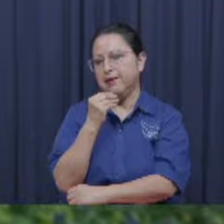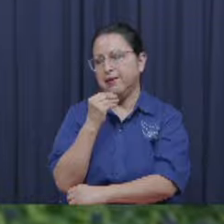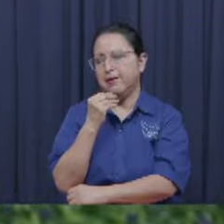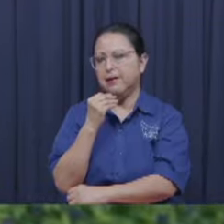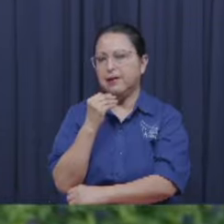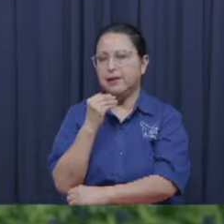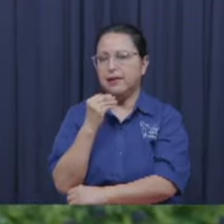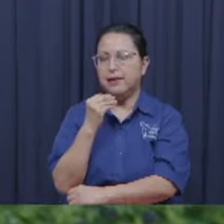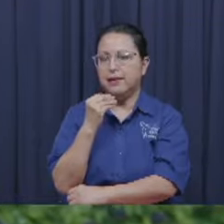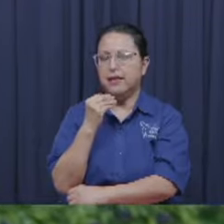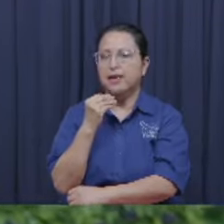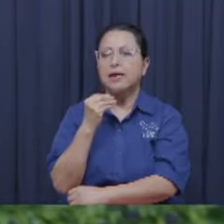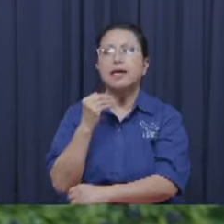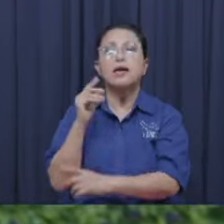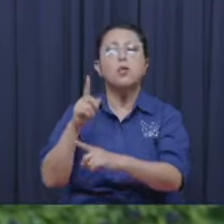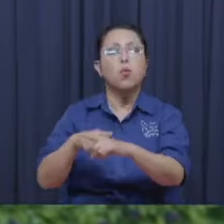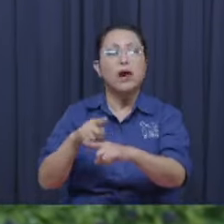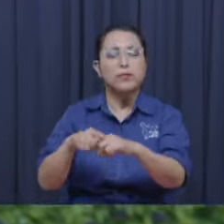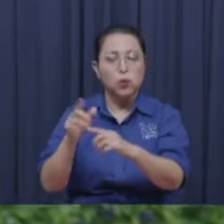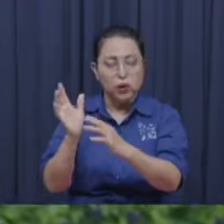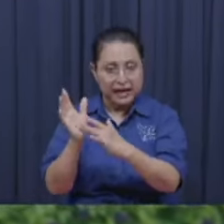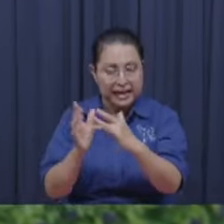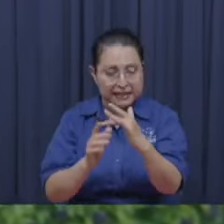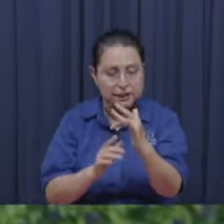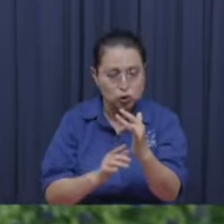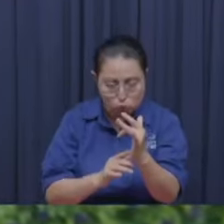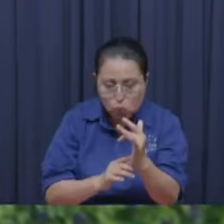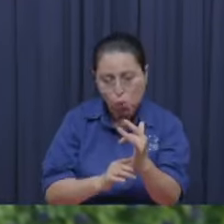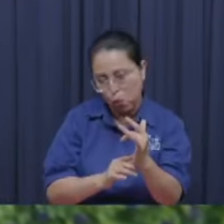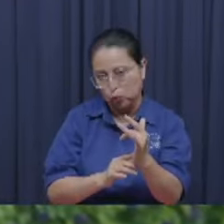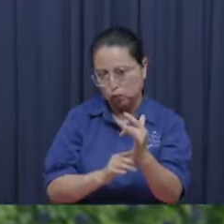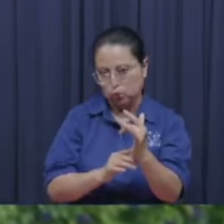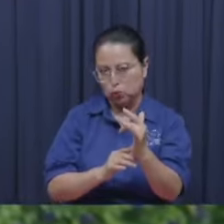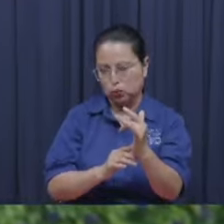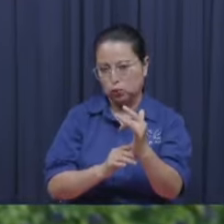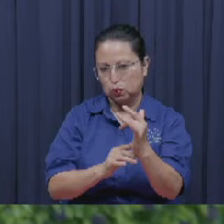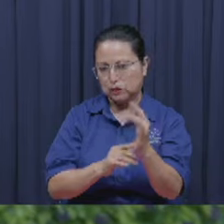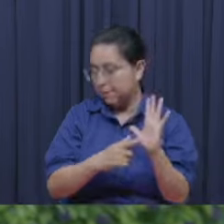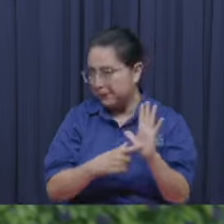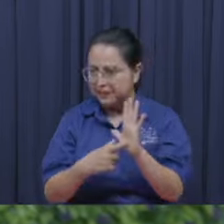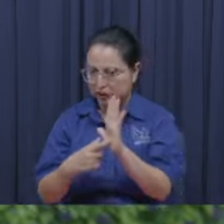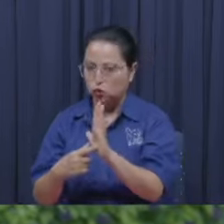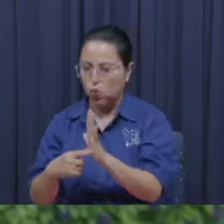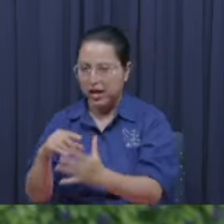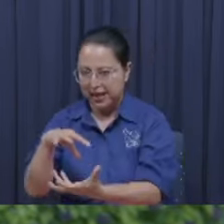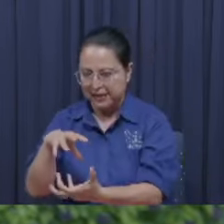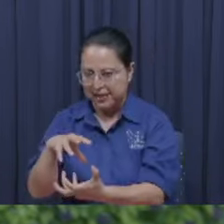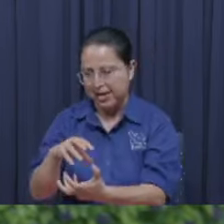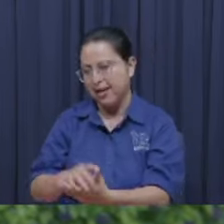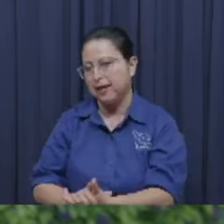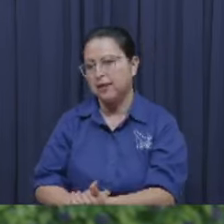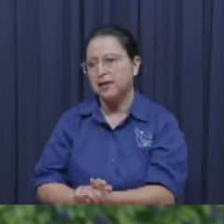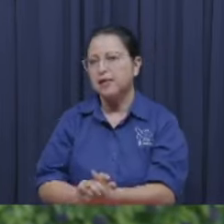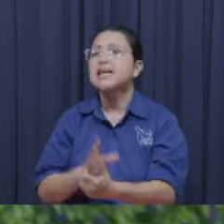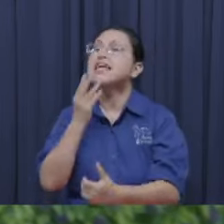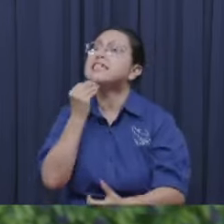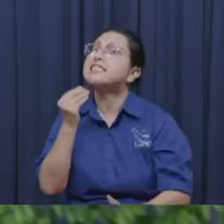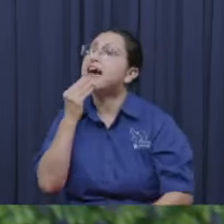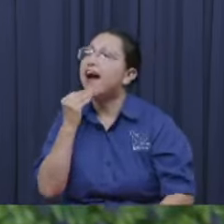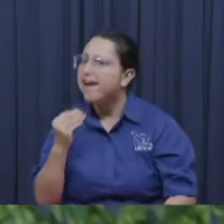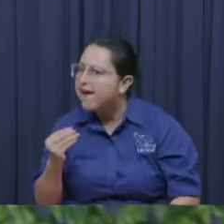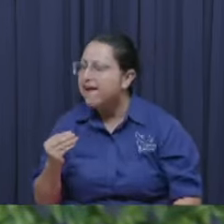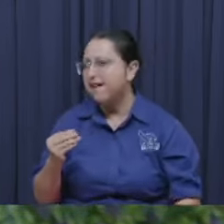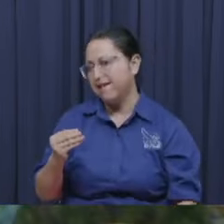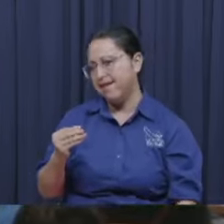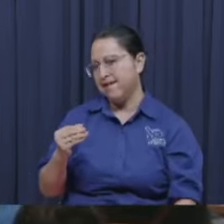Jesucristo se les manifestó y les pusieron a escoger entre Barrabás y Jesús. Y